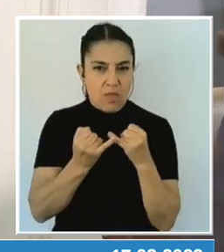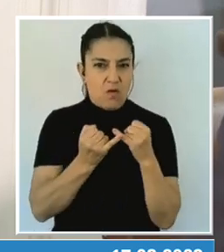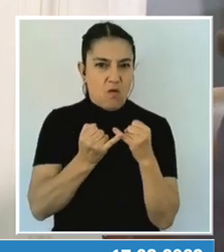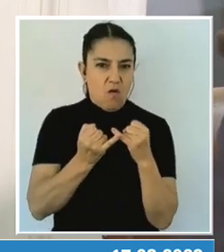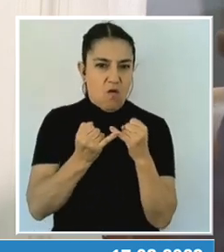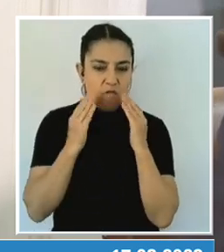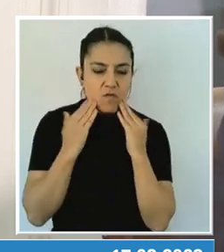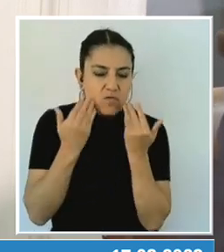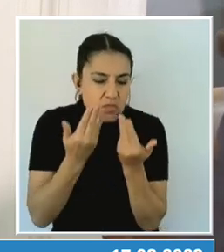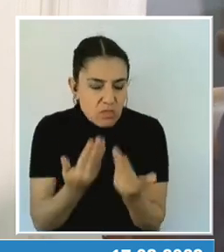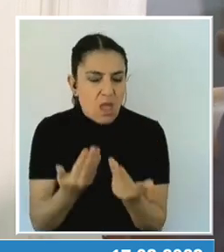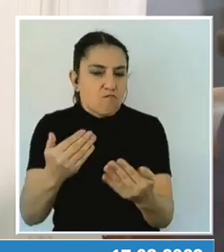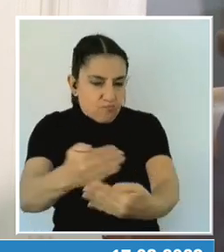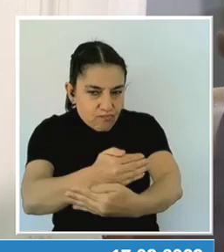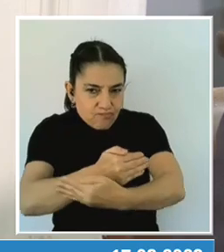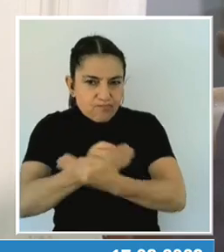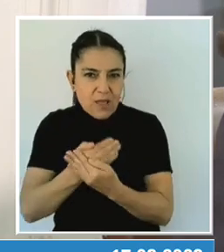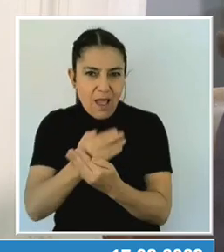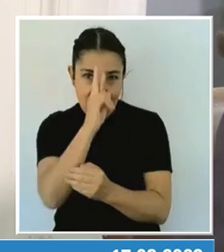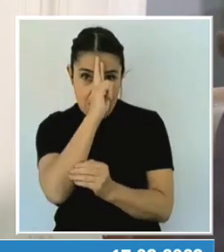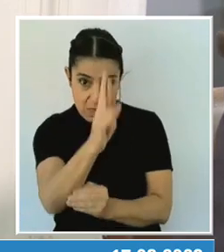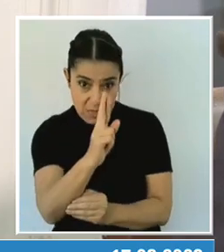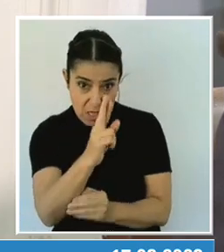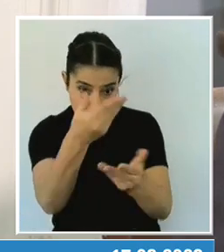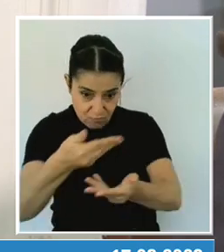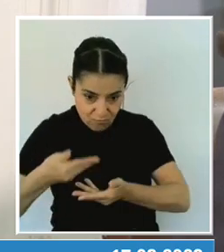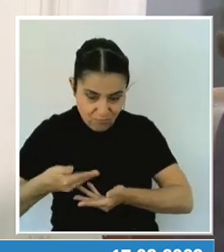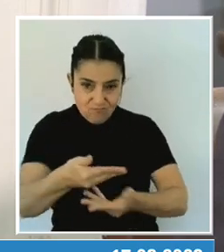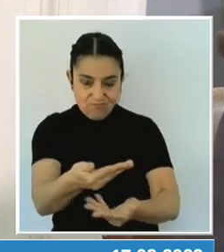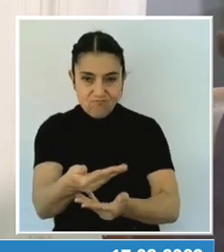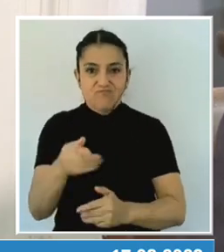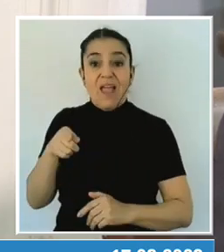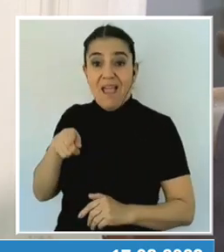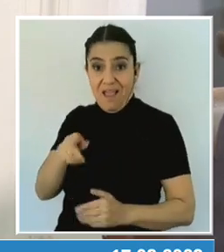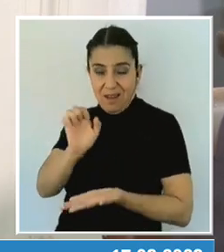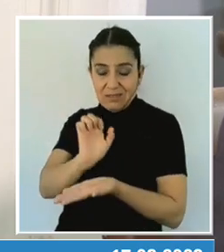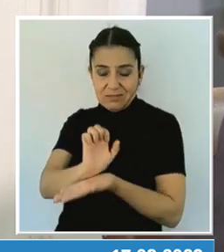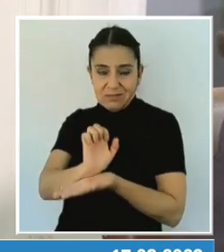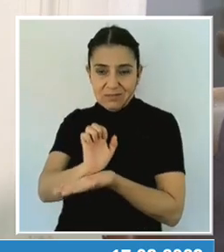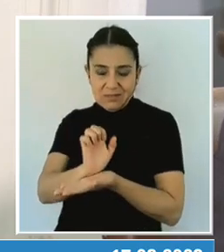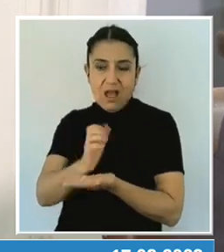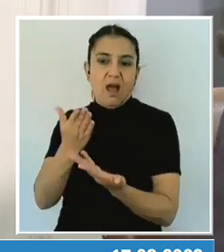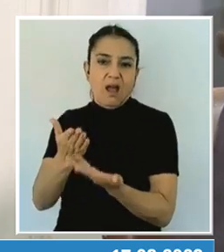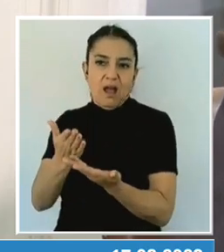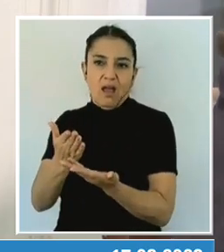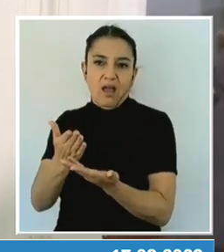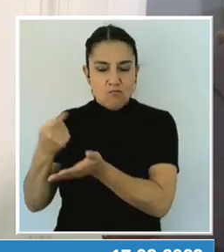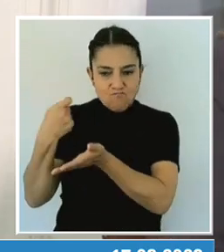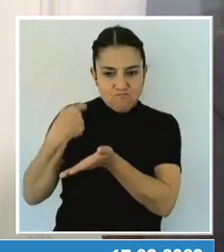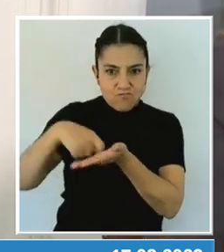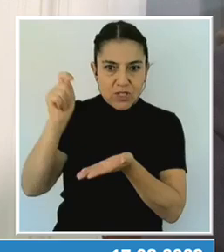respetado y respetable. A él le corresponde, sin duda alguna, legitimarse conduciendo el bien común.